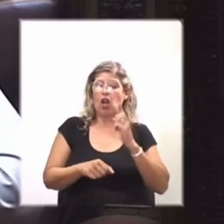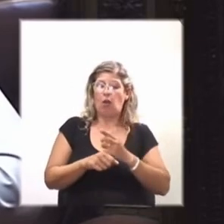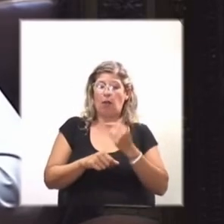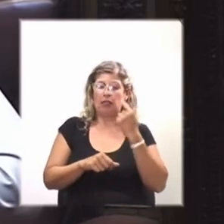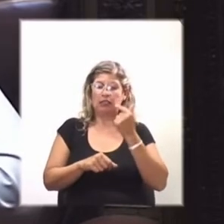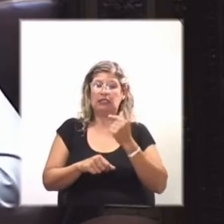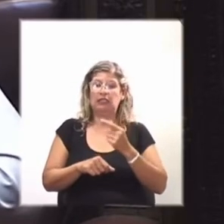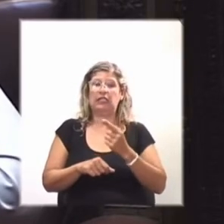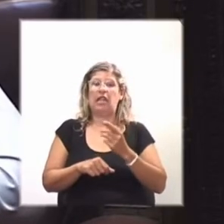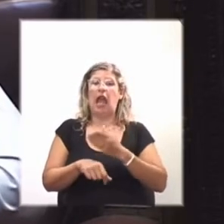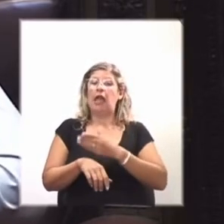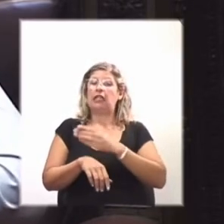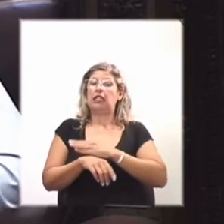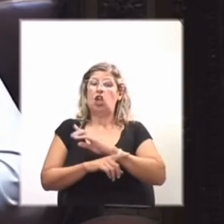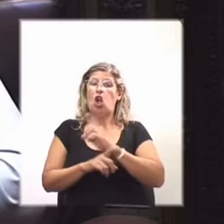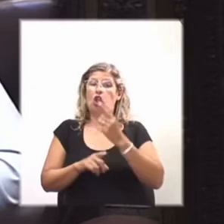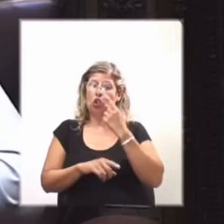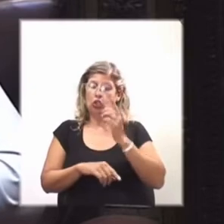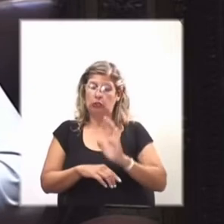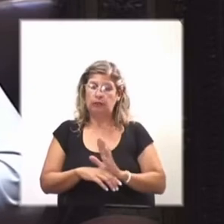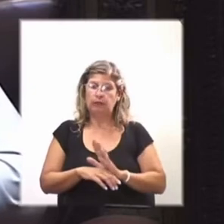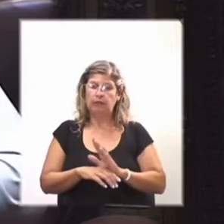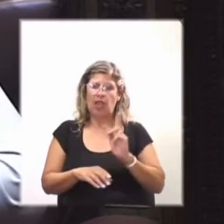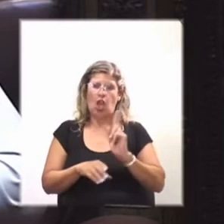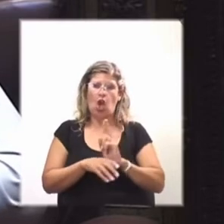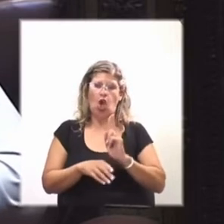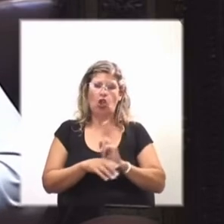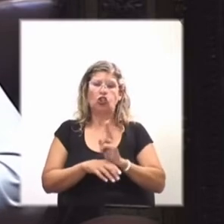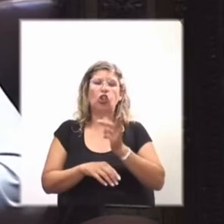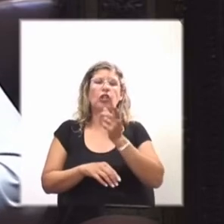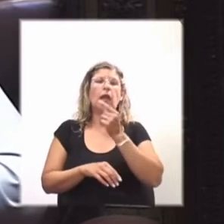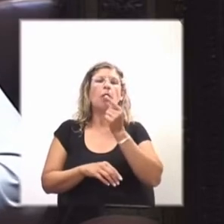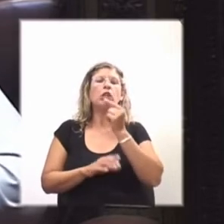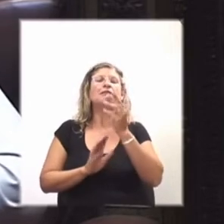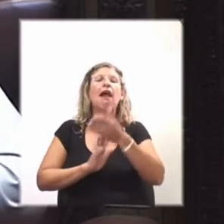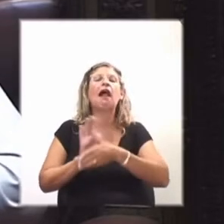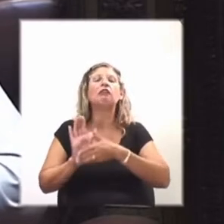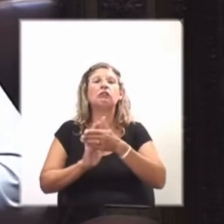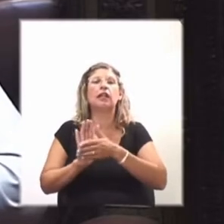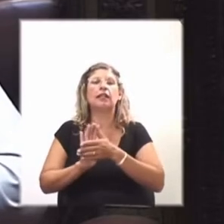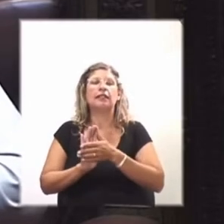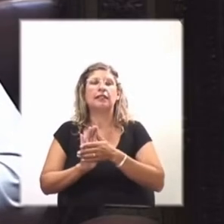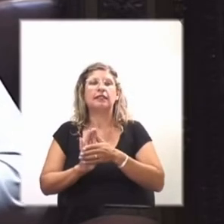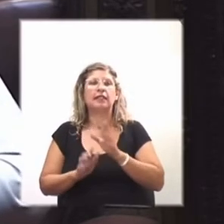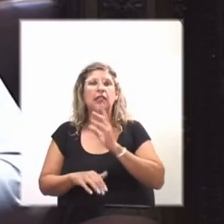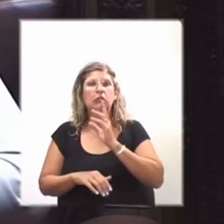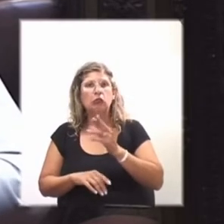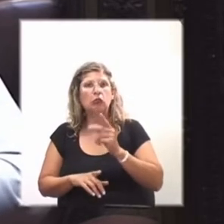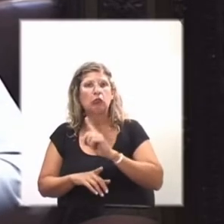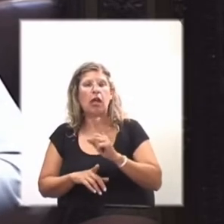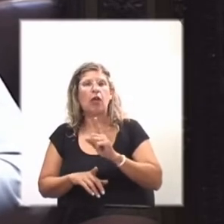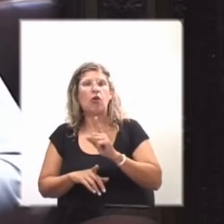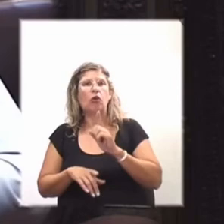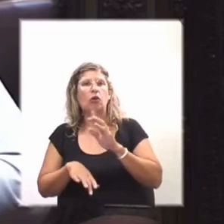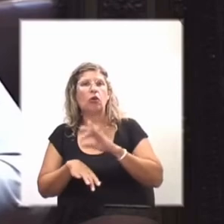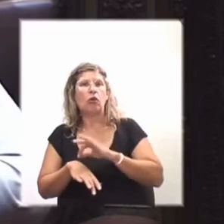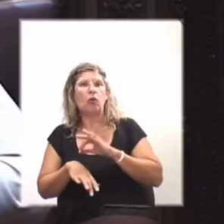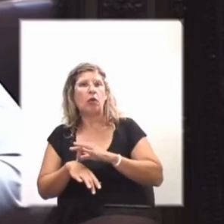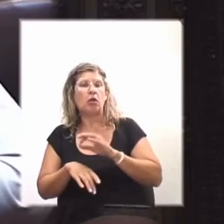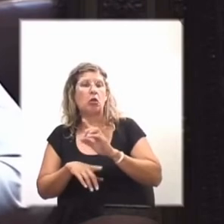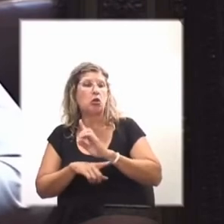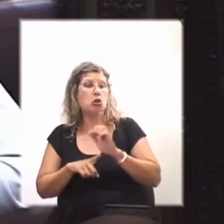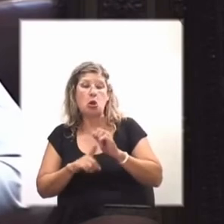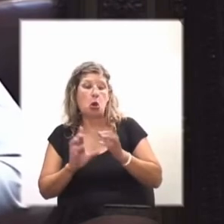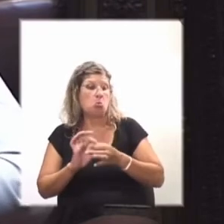previo conocimiento y el control de la Policía Nacional. El resultado fue que los médicos no fueron puestos